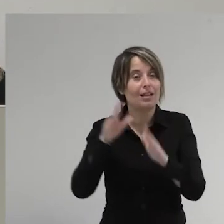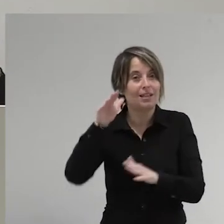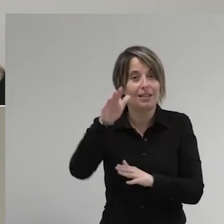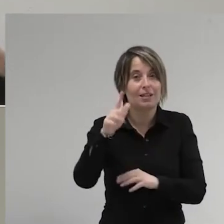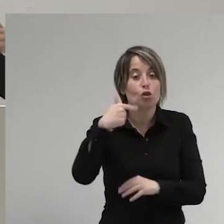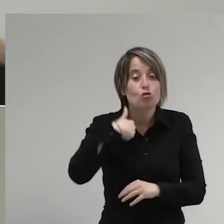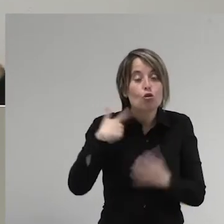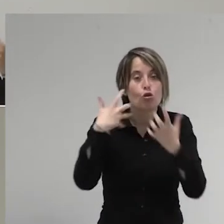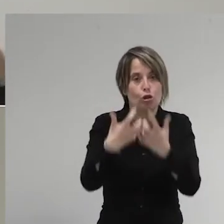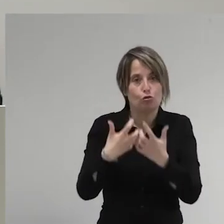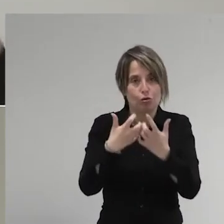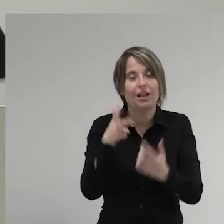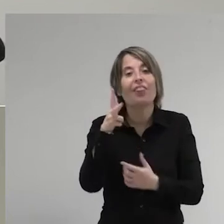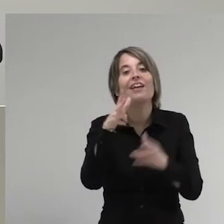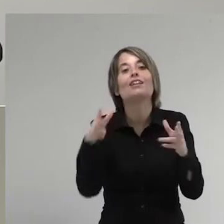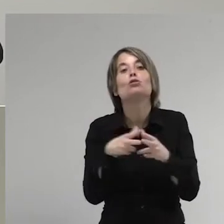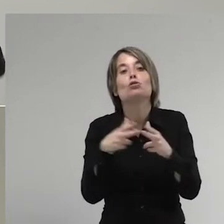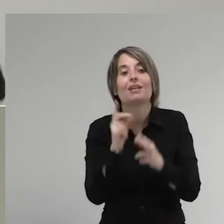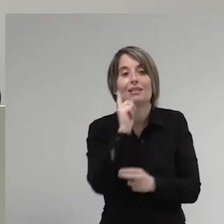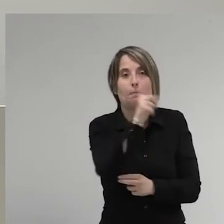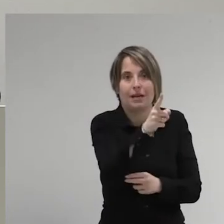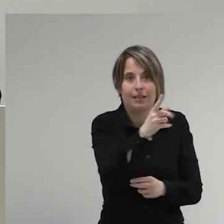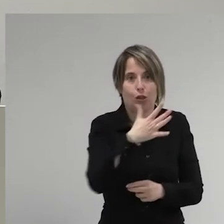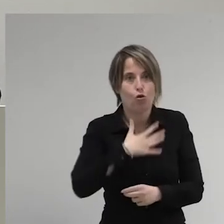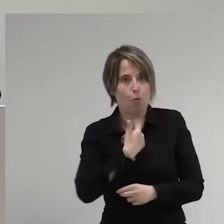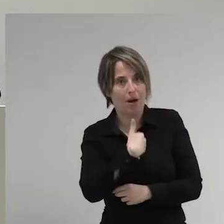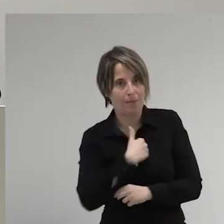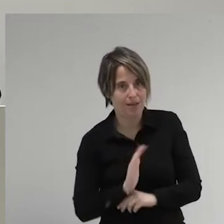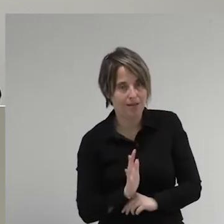estoy luchando por los derechos sociales para ti, no para mí.